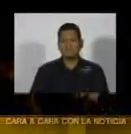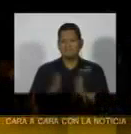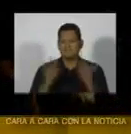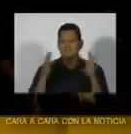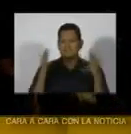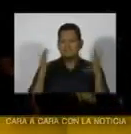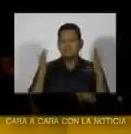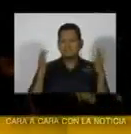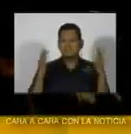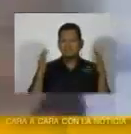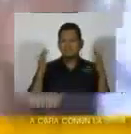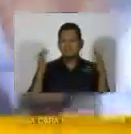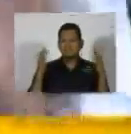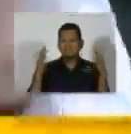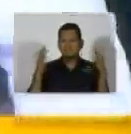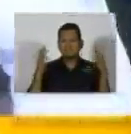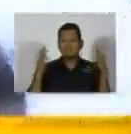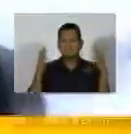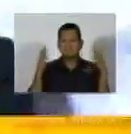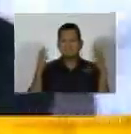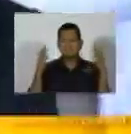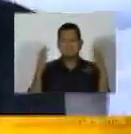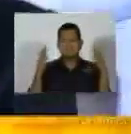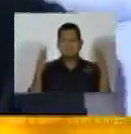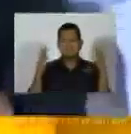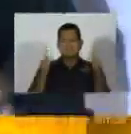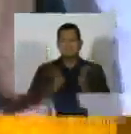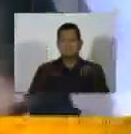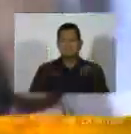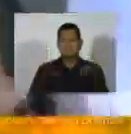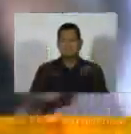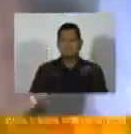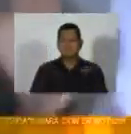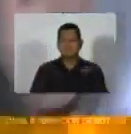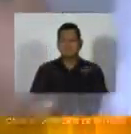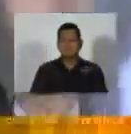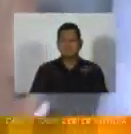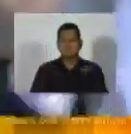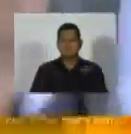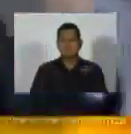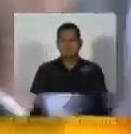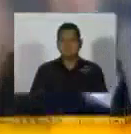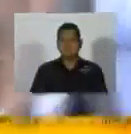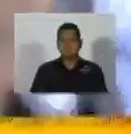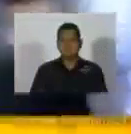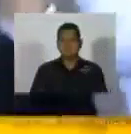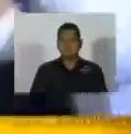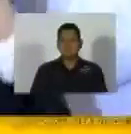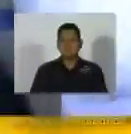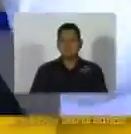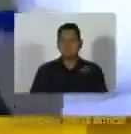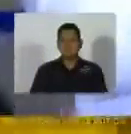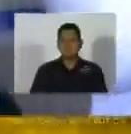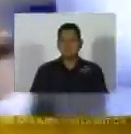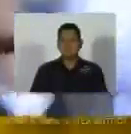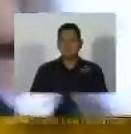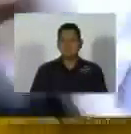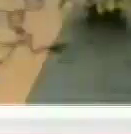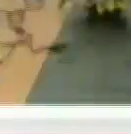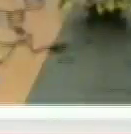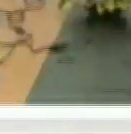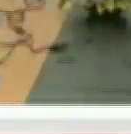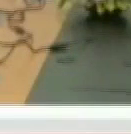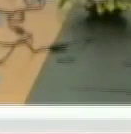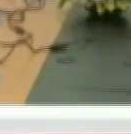domingo juan guaidó confirmó que sus representantes se reunirán la próxima conoce miedos del gobierno en barbados con la mediación